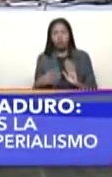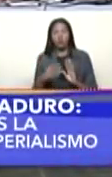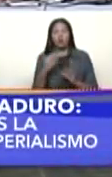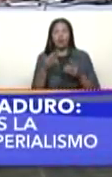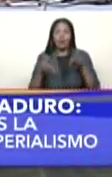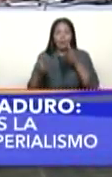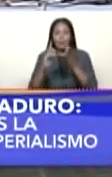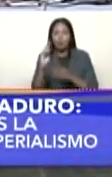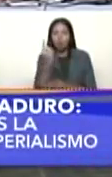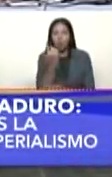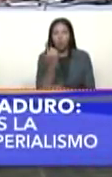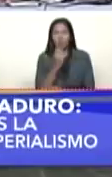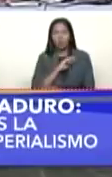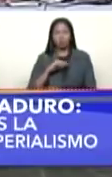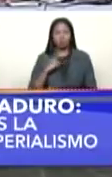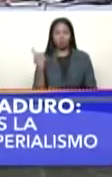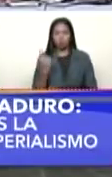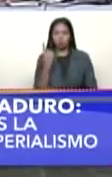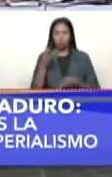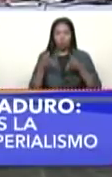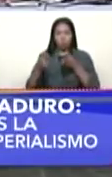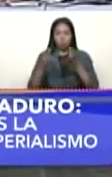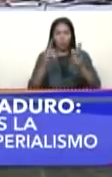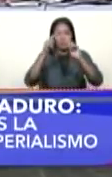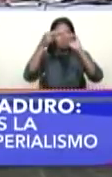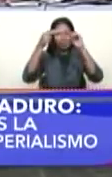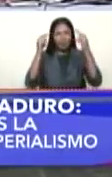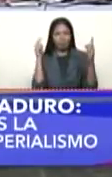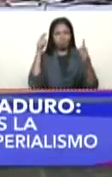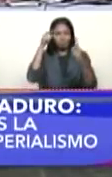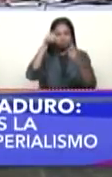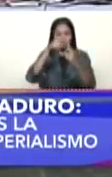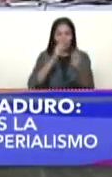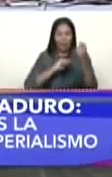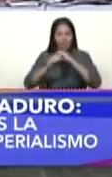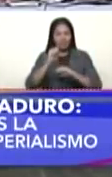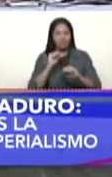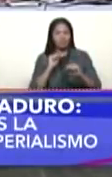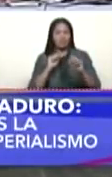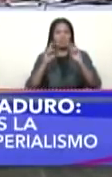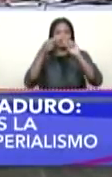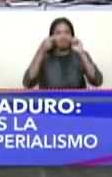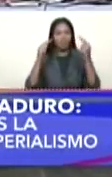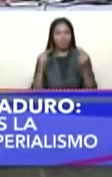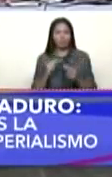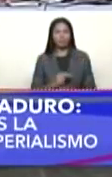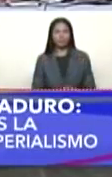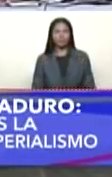el único. Tenemos un solo camino, la paz, la defensa de la paz.